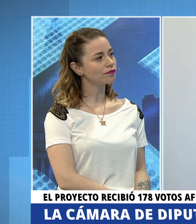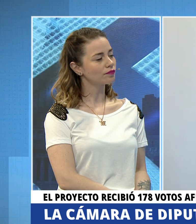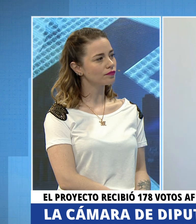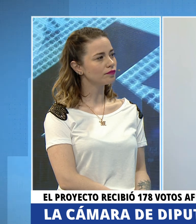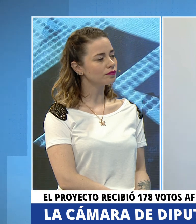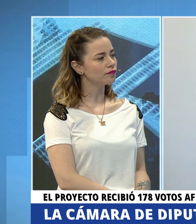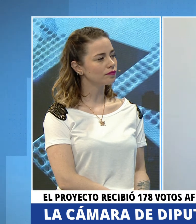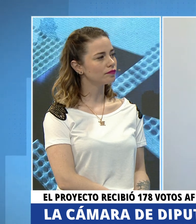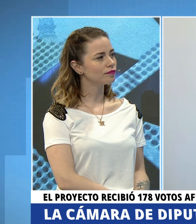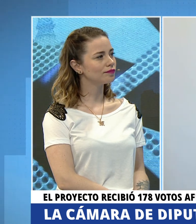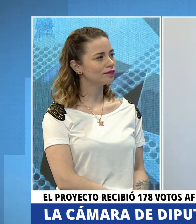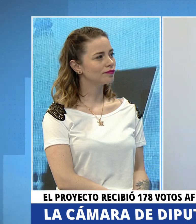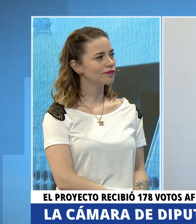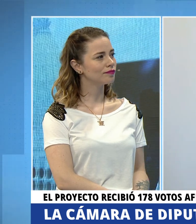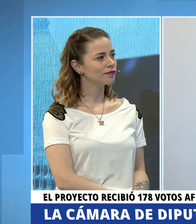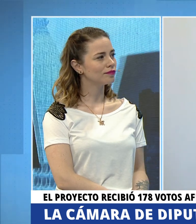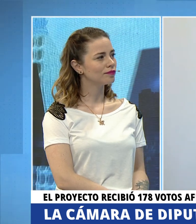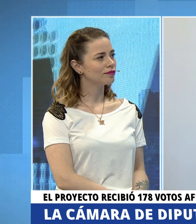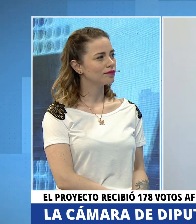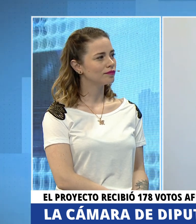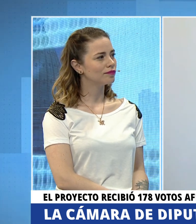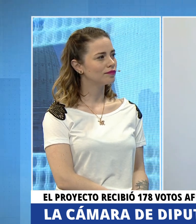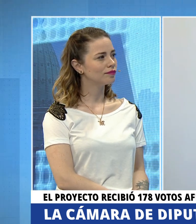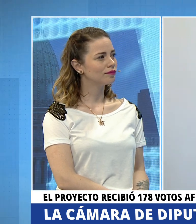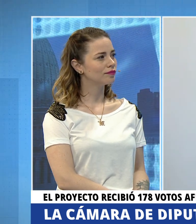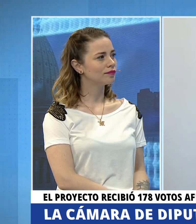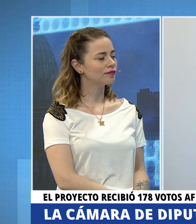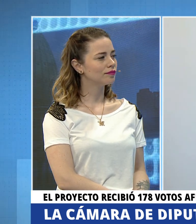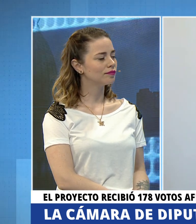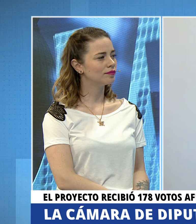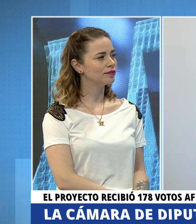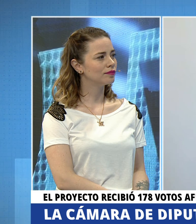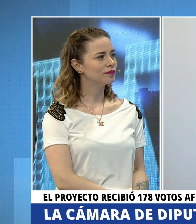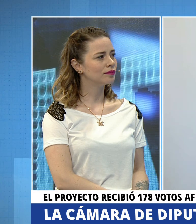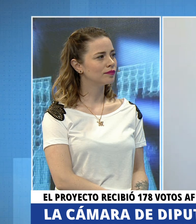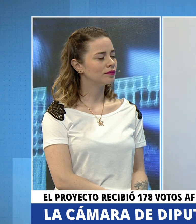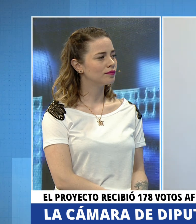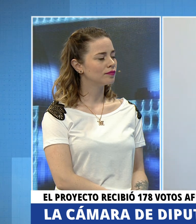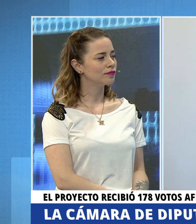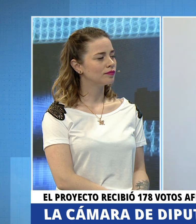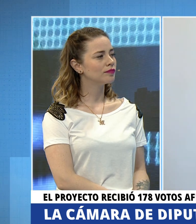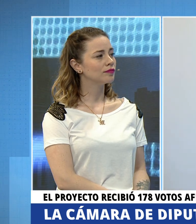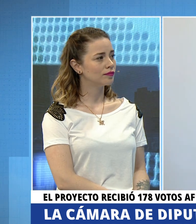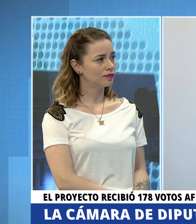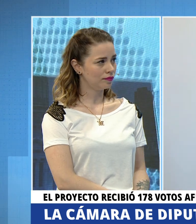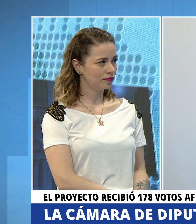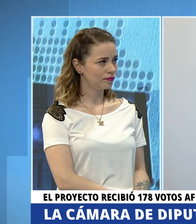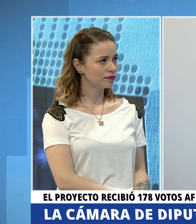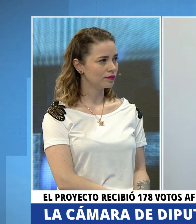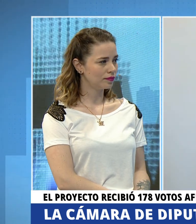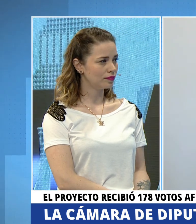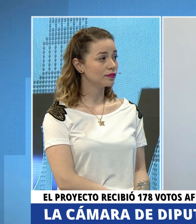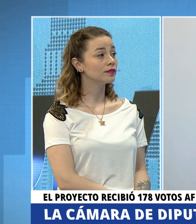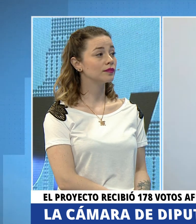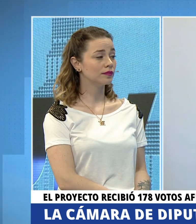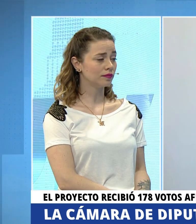alternativa de esa provincia. Así que ya hubo intentos en ese sentido, pero el presidente Alberto Fernández le dio un empuje especial a esta ley